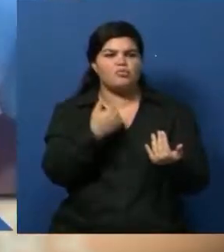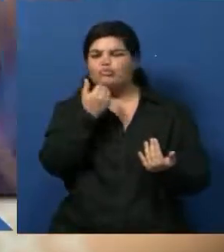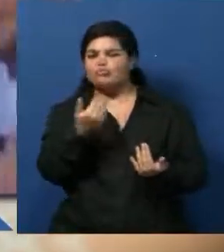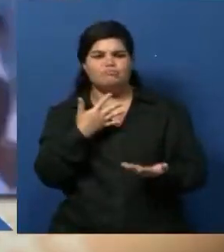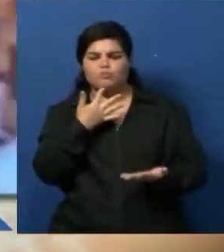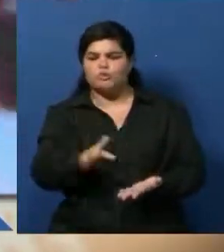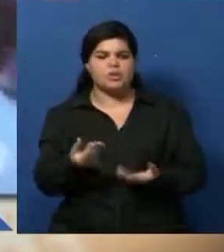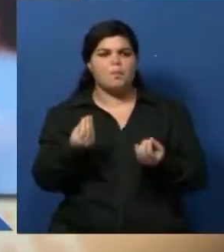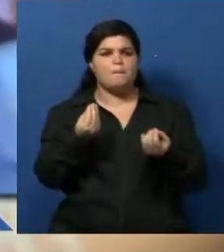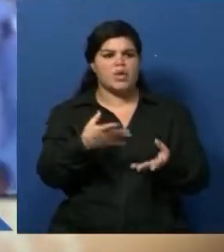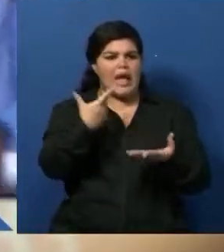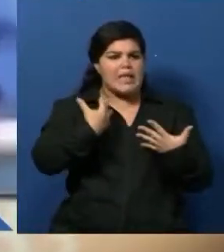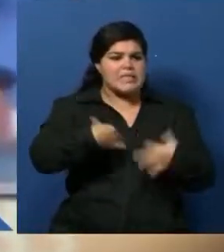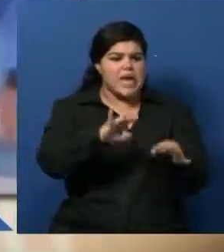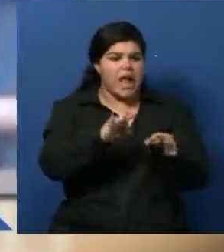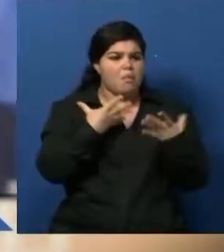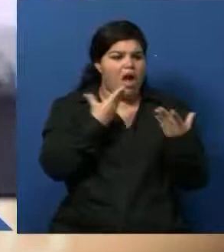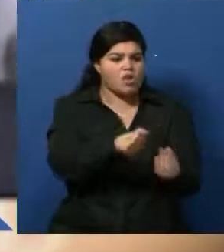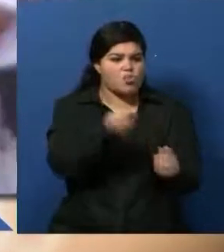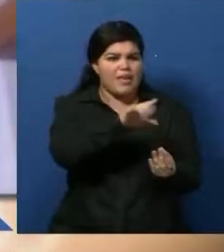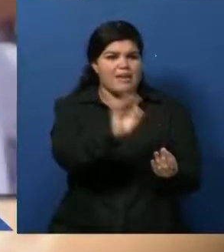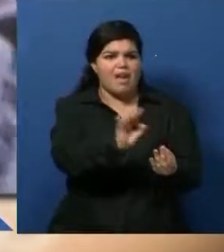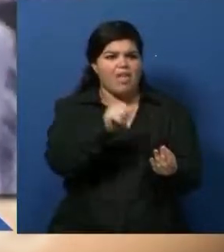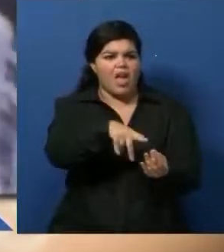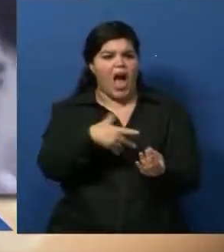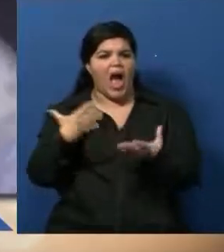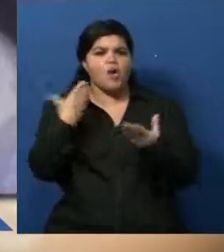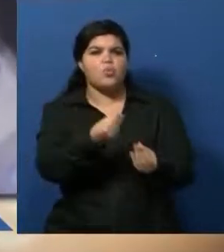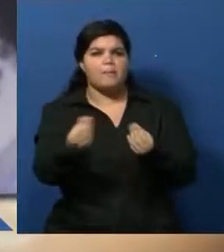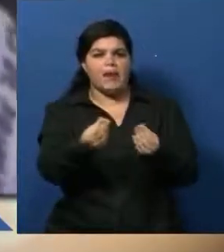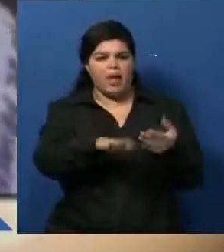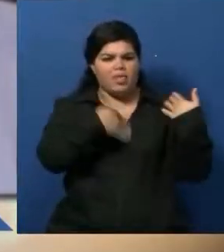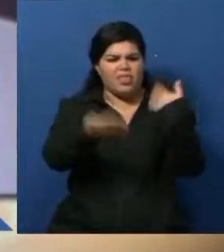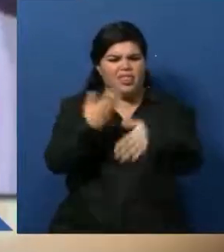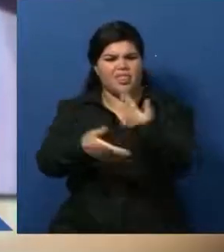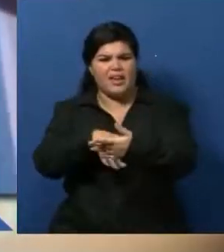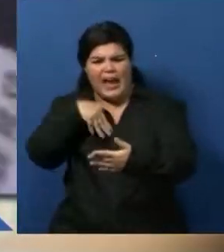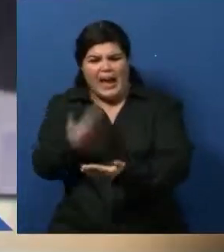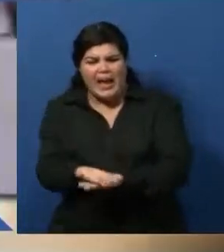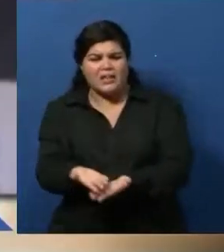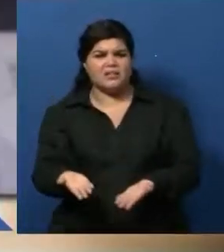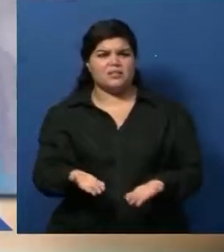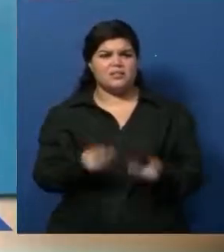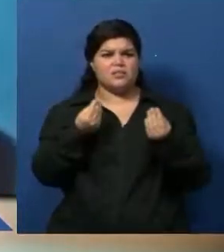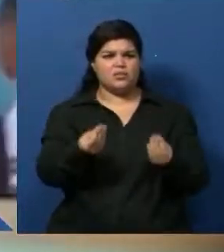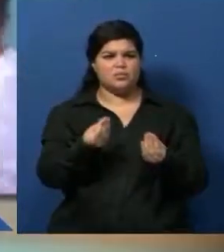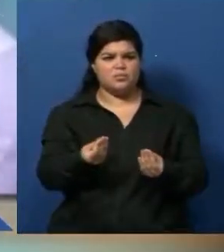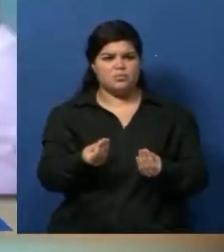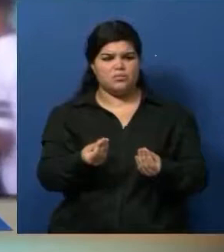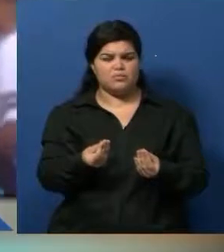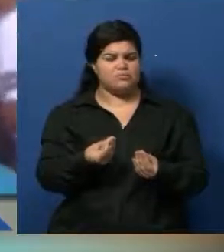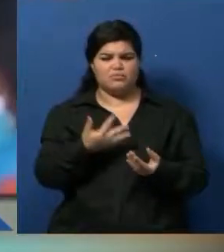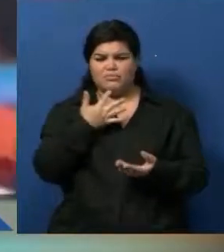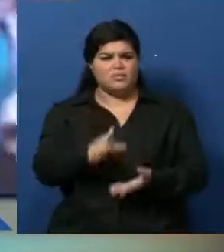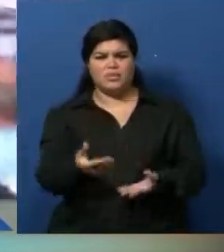la vida a este chico, es como que colaboran para que se caiga. Yo no puedo creer que una persona